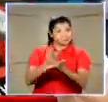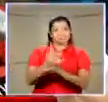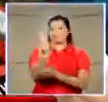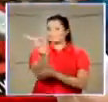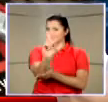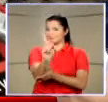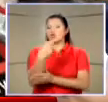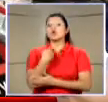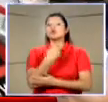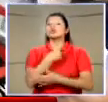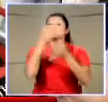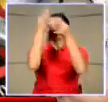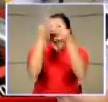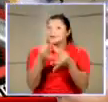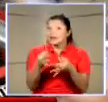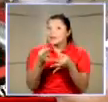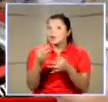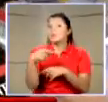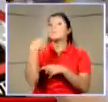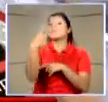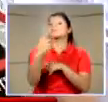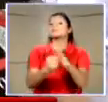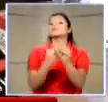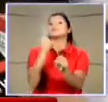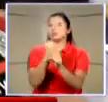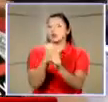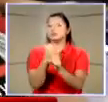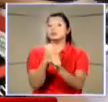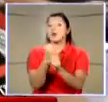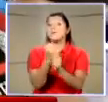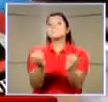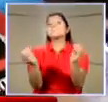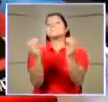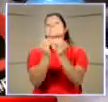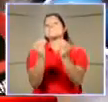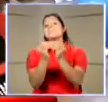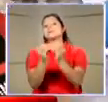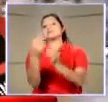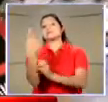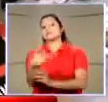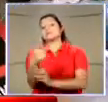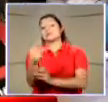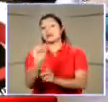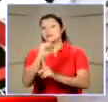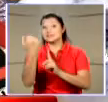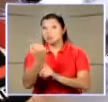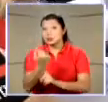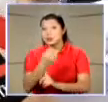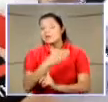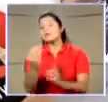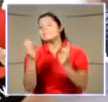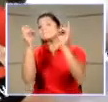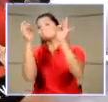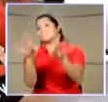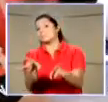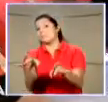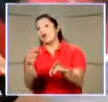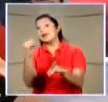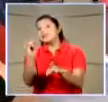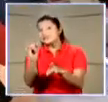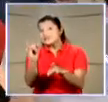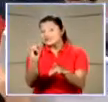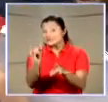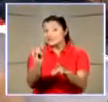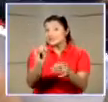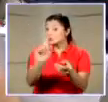Sí, nosotros creemos que el año entrante estará más grave la situación y más dramática si el escenario